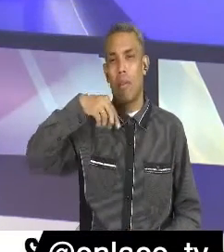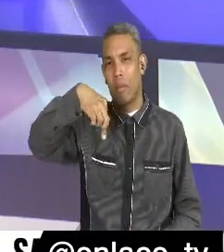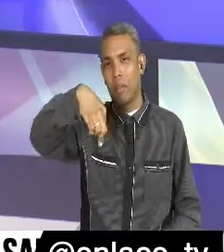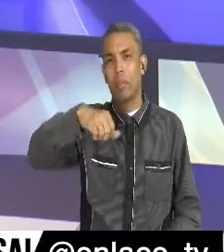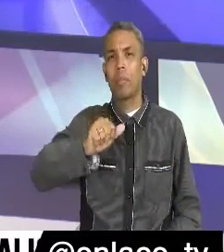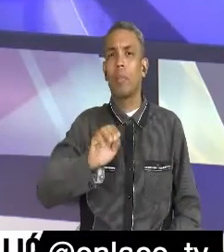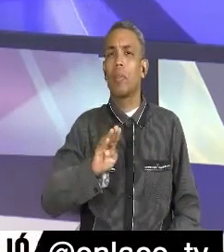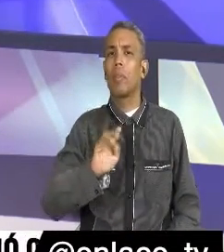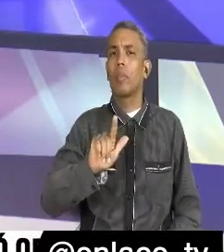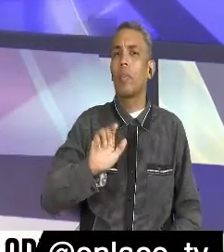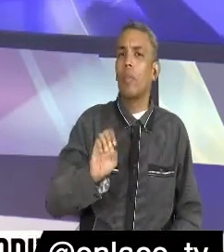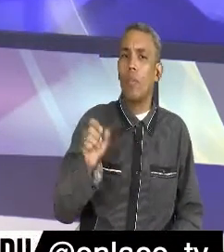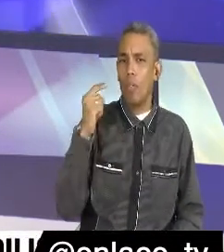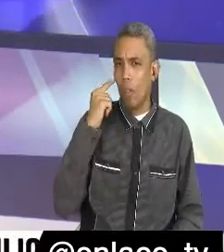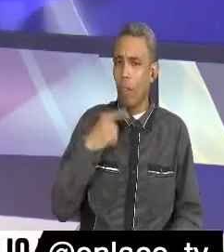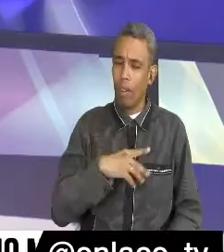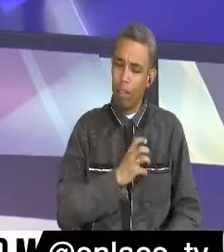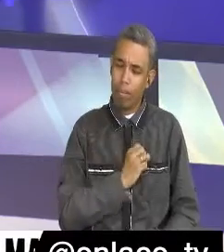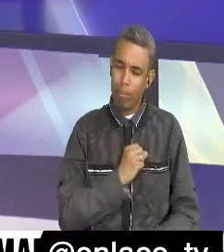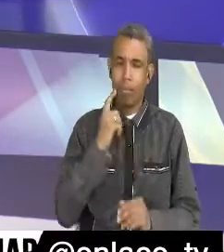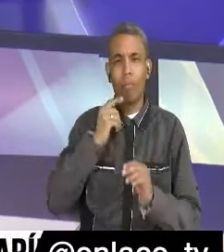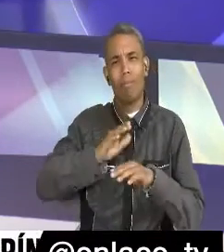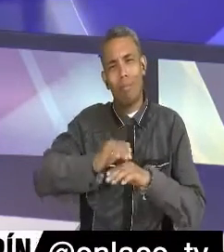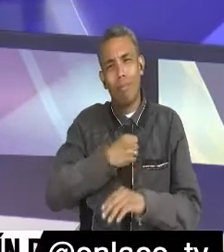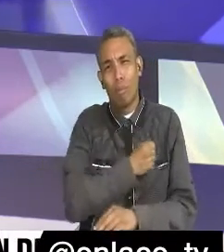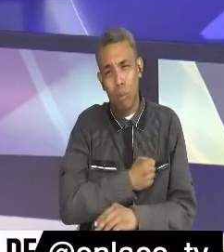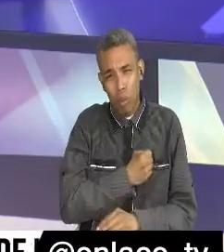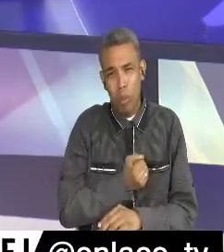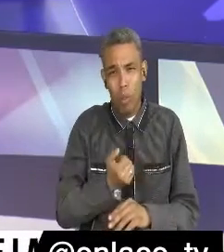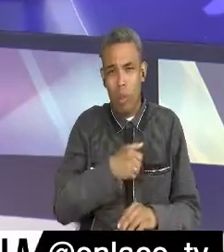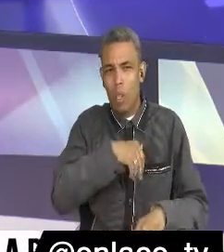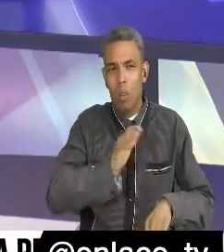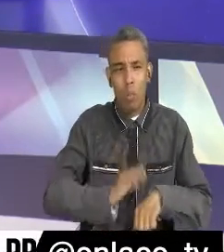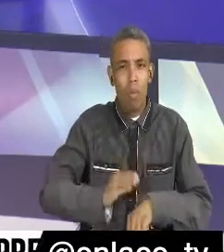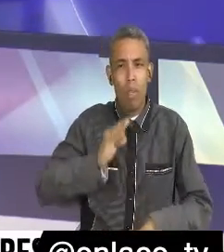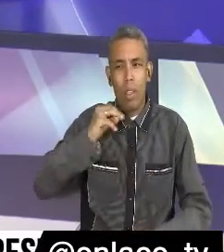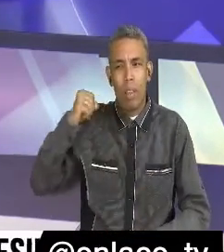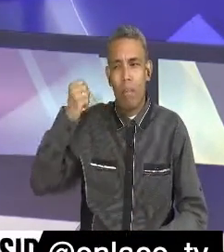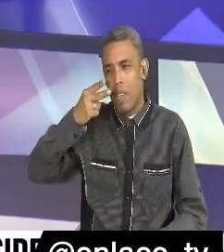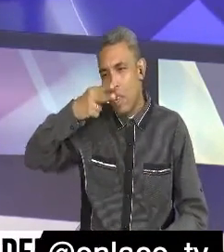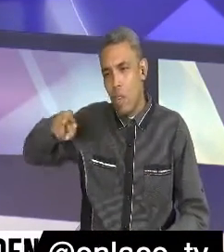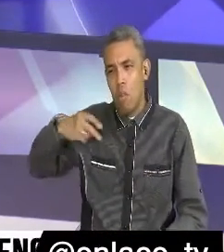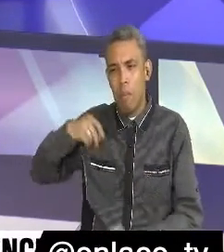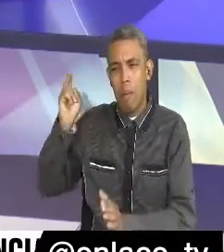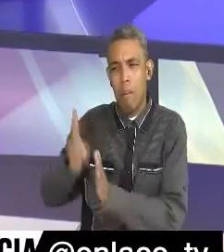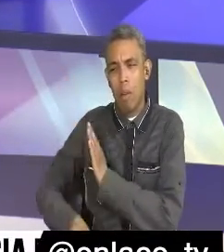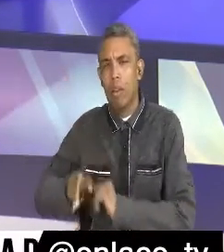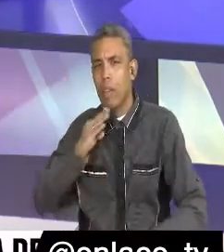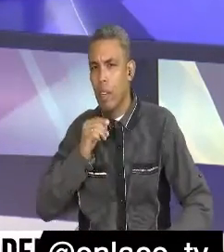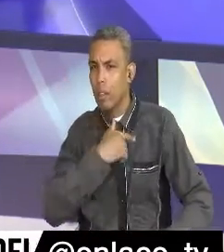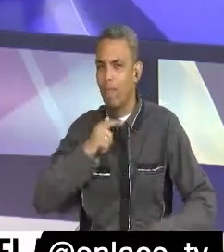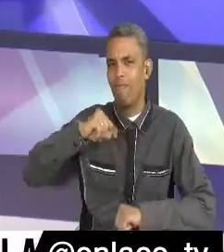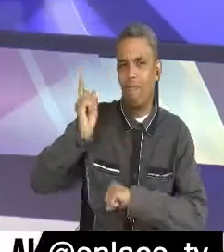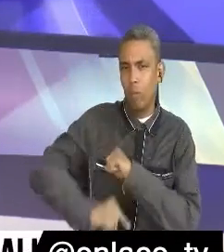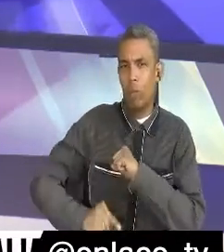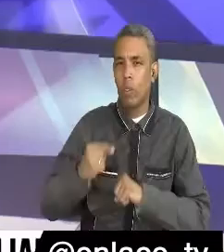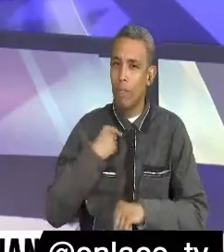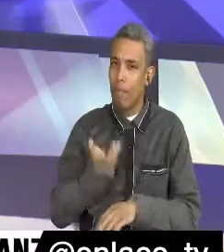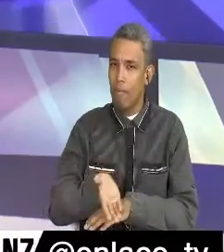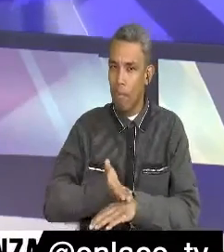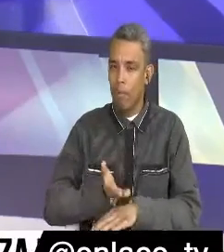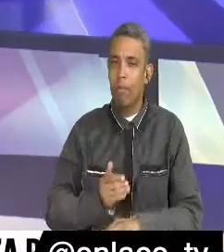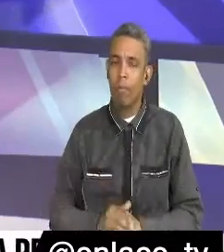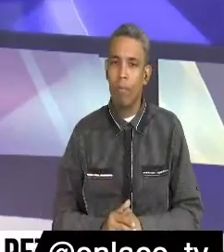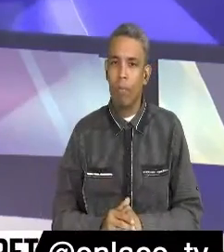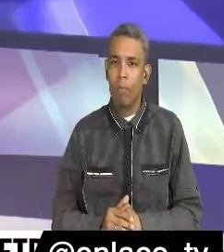de su dolor, pidió que se haga justicia y que los responsables de este hecho, que quedaron libres en las últimas horas, paguen por lo que presuntamente